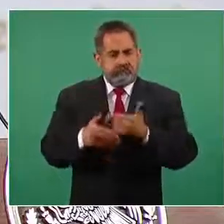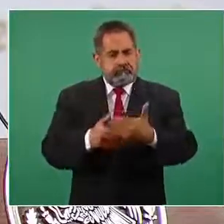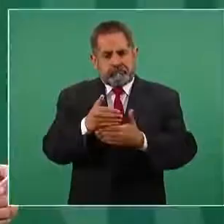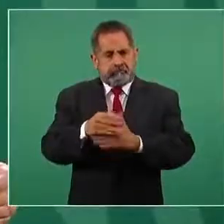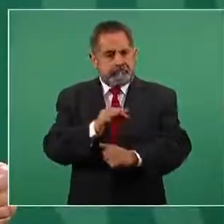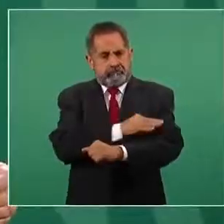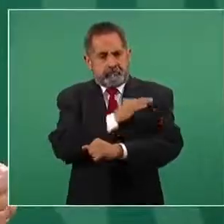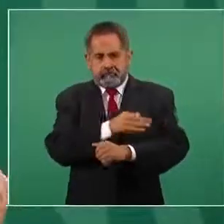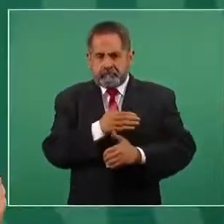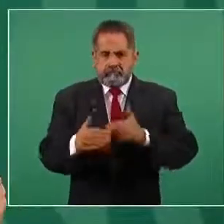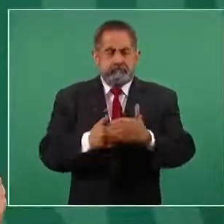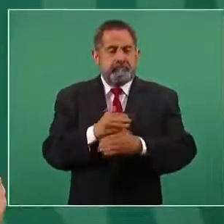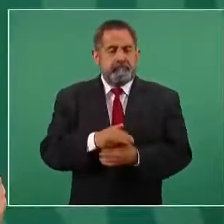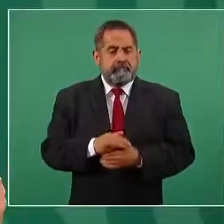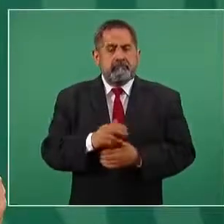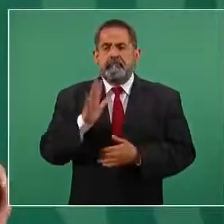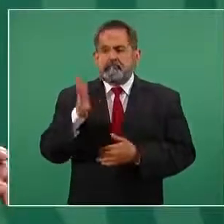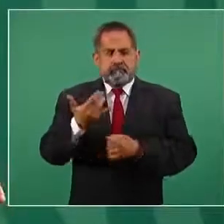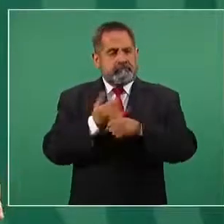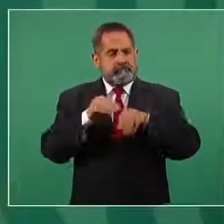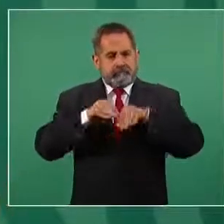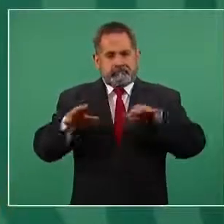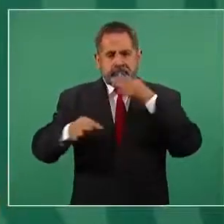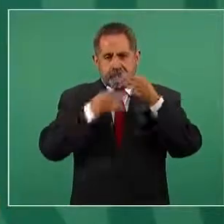vacunación. Ya informamos,